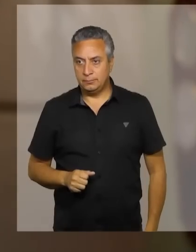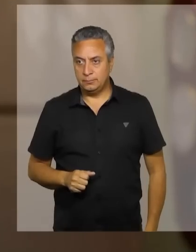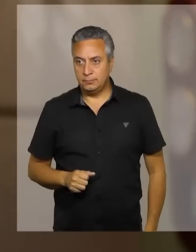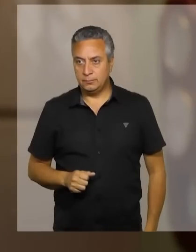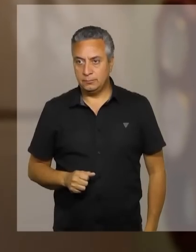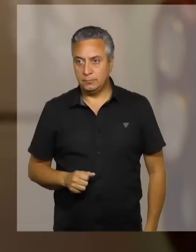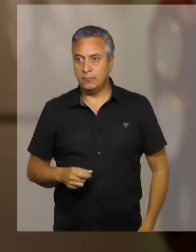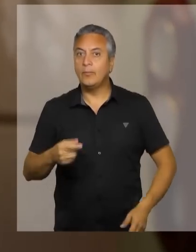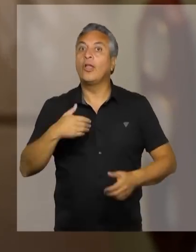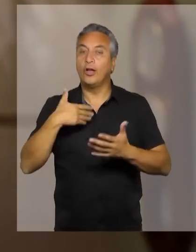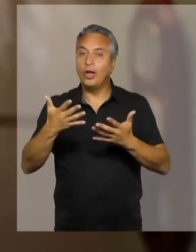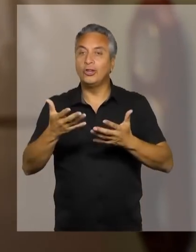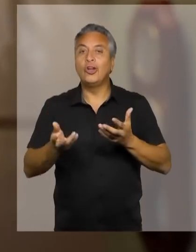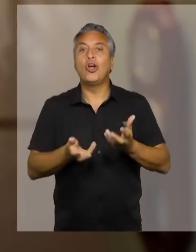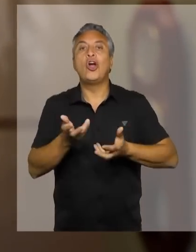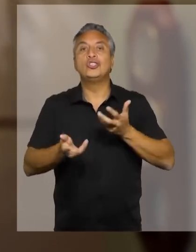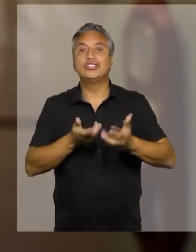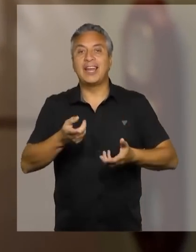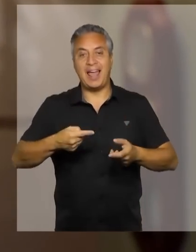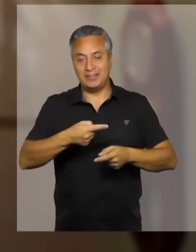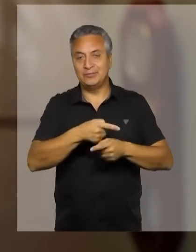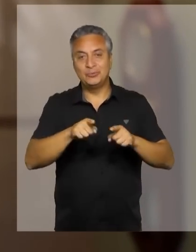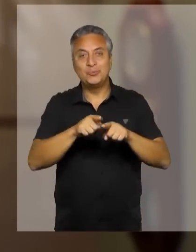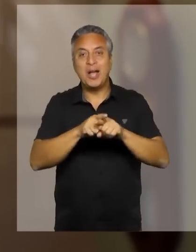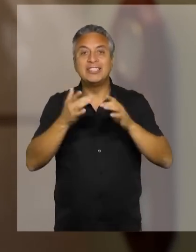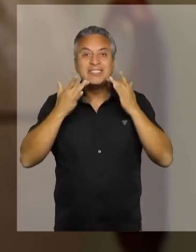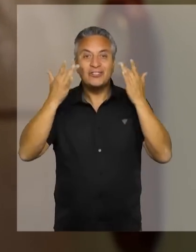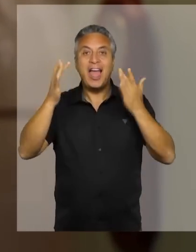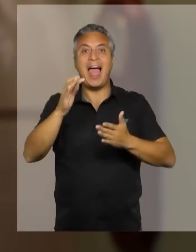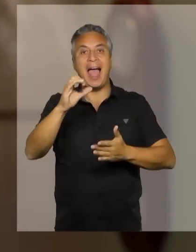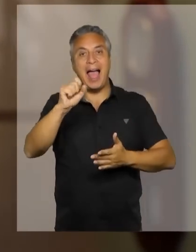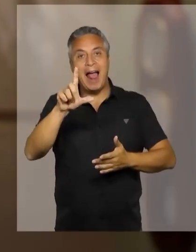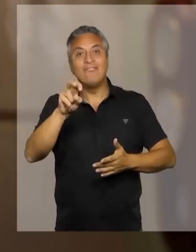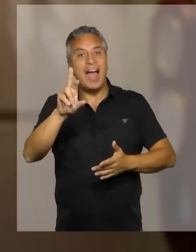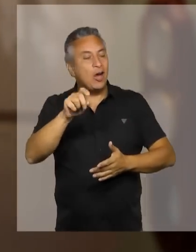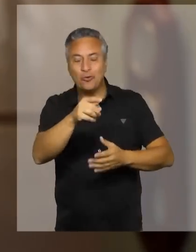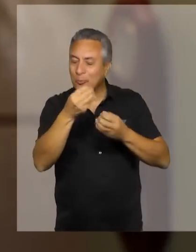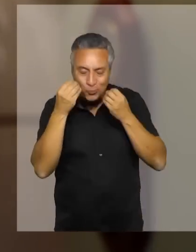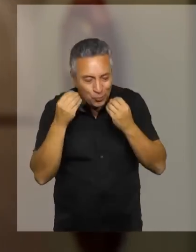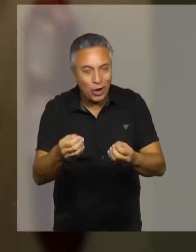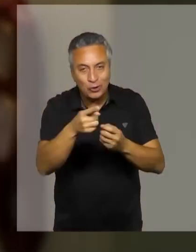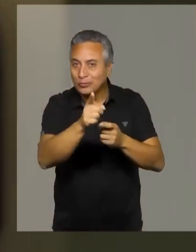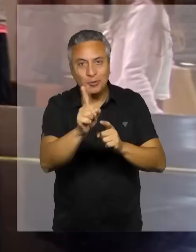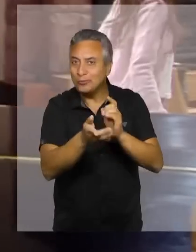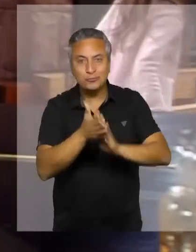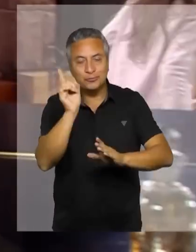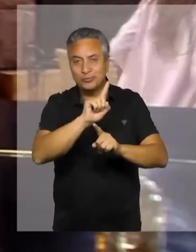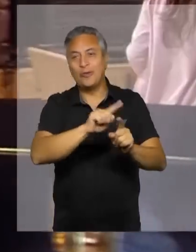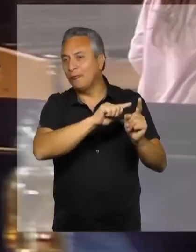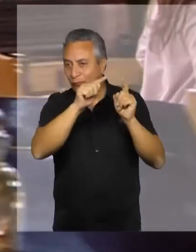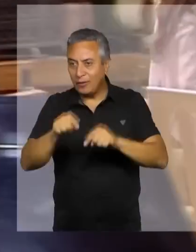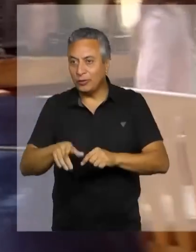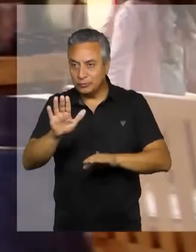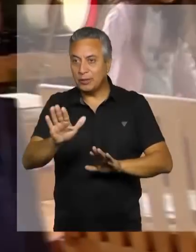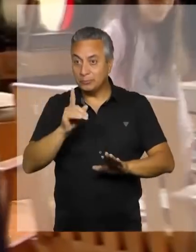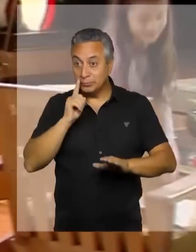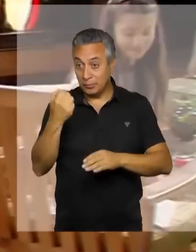Voy a terminar de cocinar, ya, para que celebremos. Álvaro, qué bueno que no te fuiste, qué alegría. Sí. Milly, ¿me ayuda, mi amor?